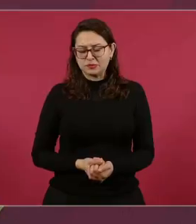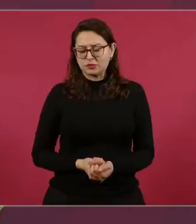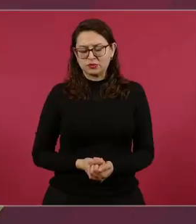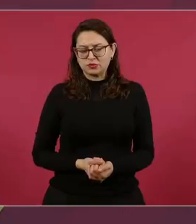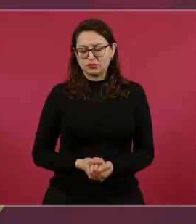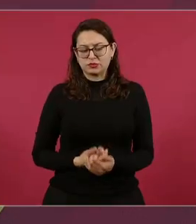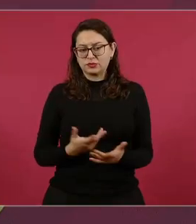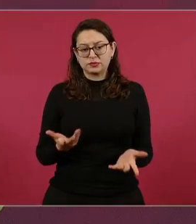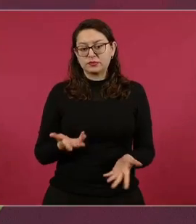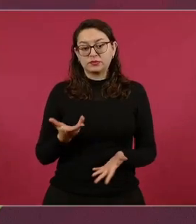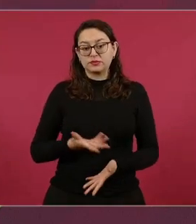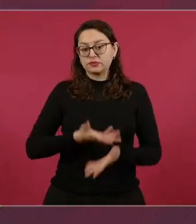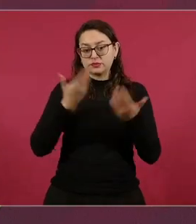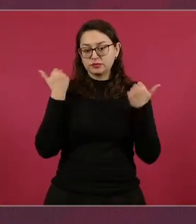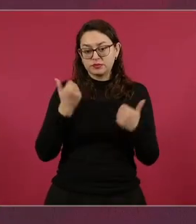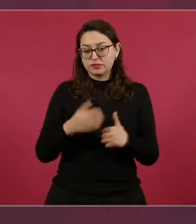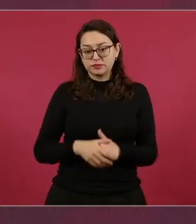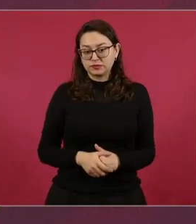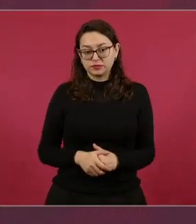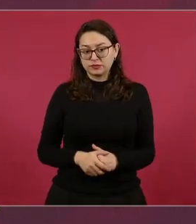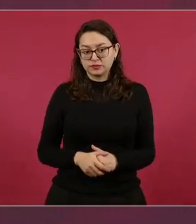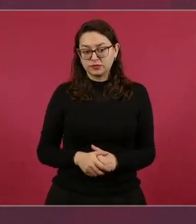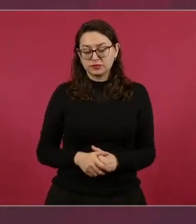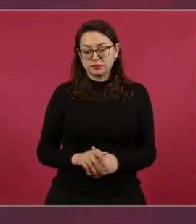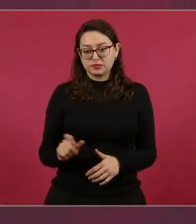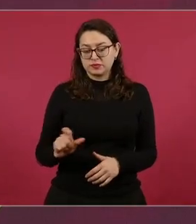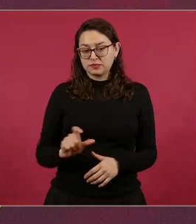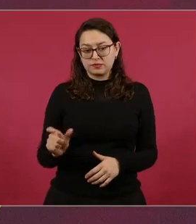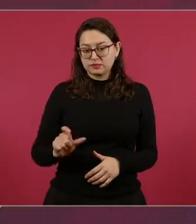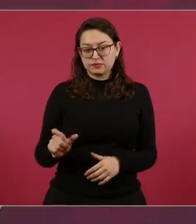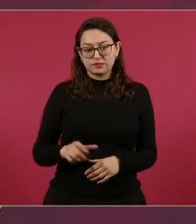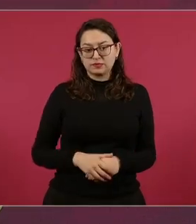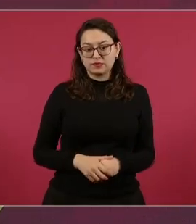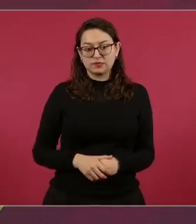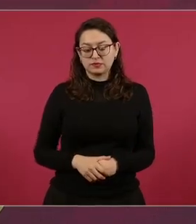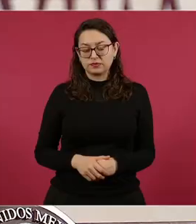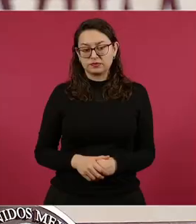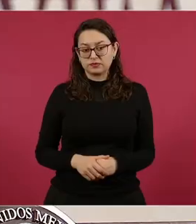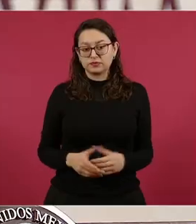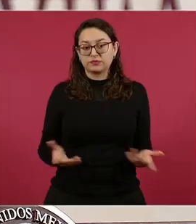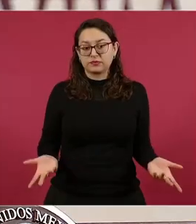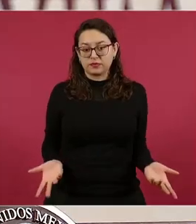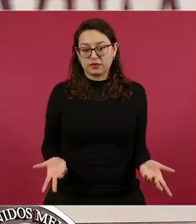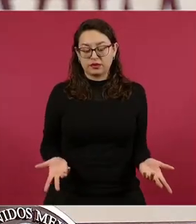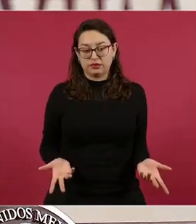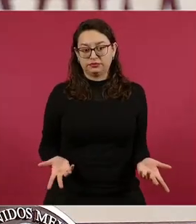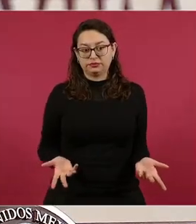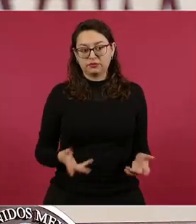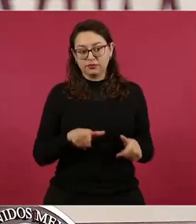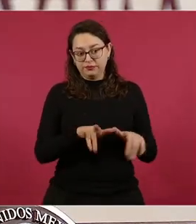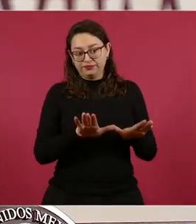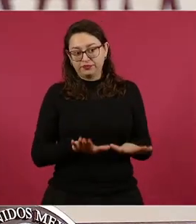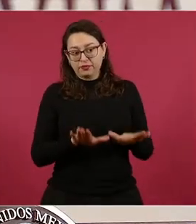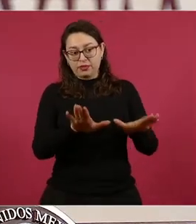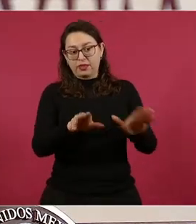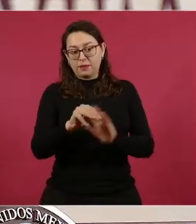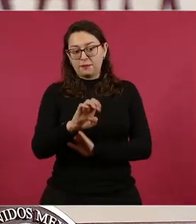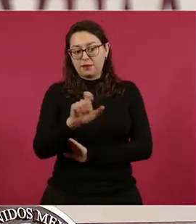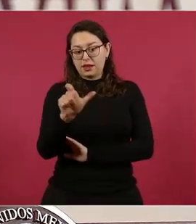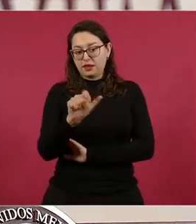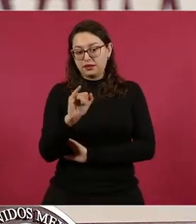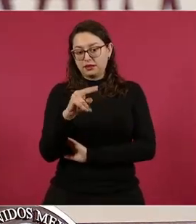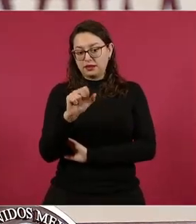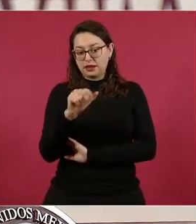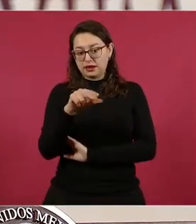de cuándo, pero están ya en la página. Ya la aerolínea tiene su propia página de internet, ya